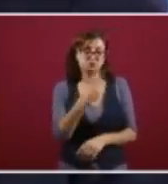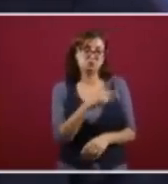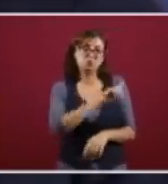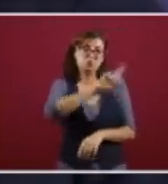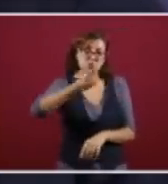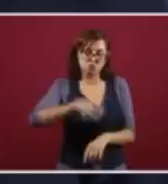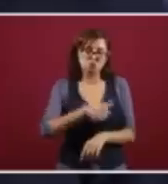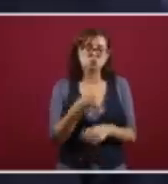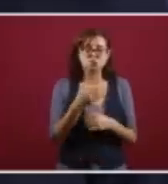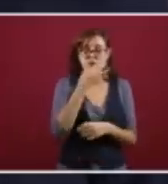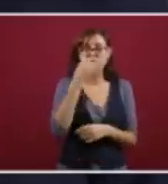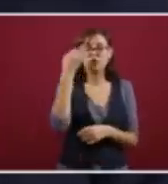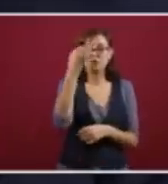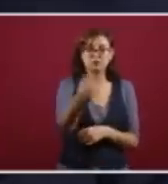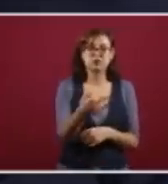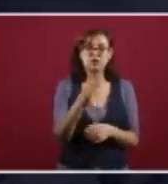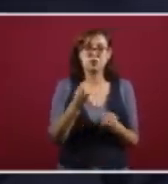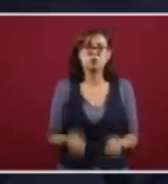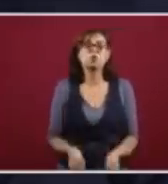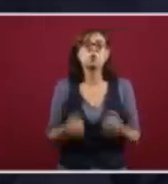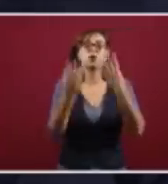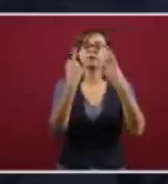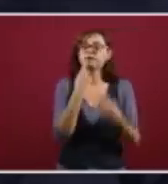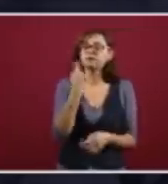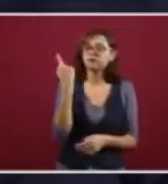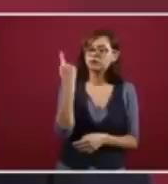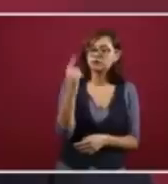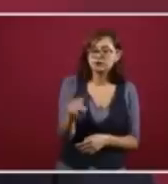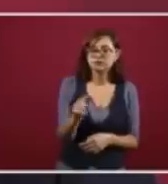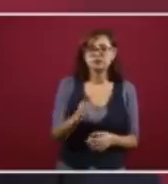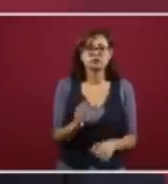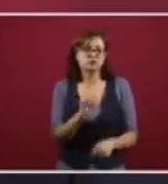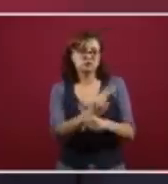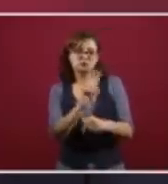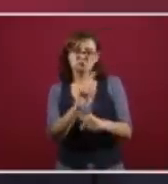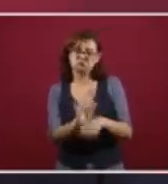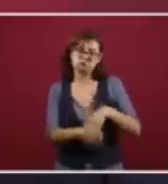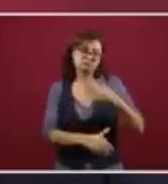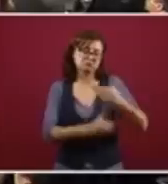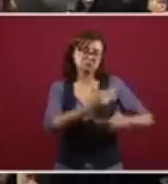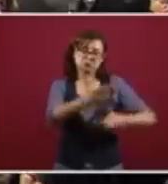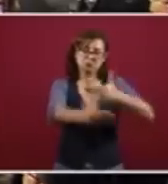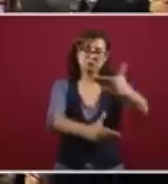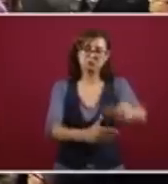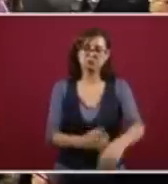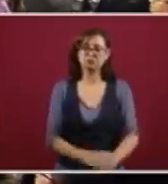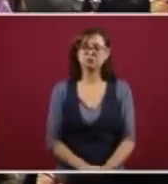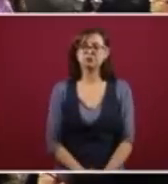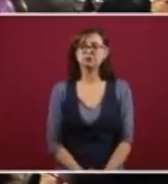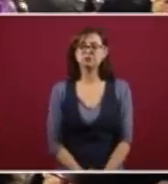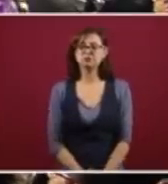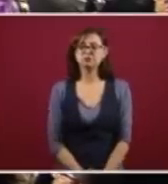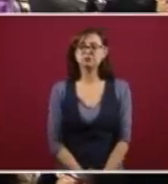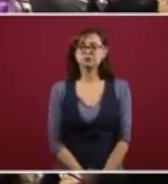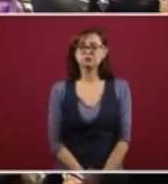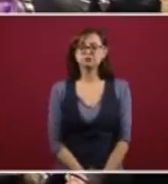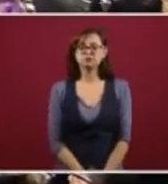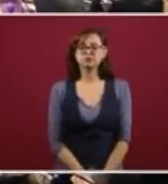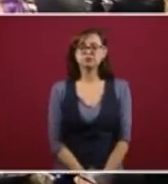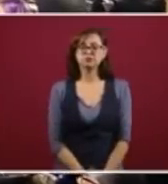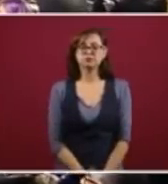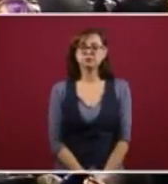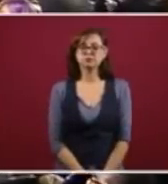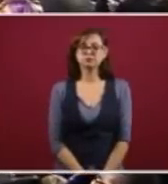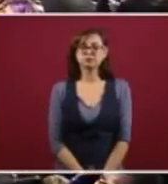de las denuncias que hayan sido presentadas, las auditorías, en fin. Que nunca recibió ni un